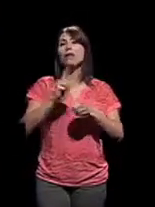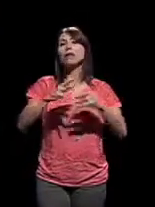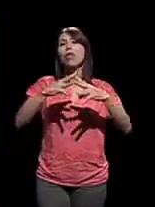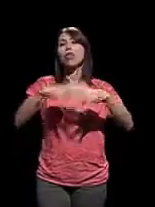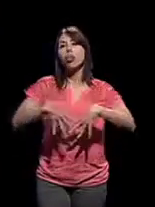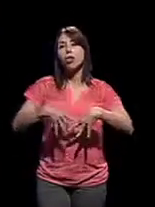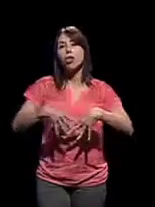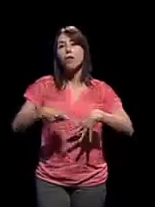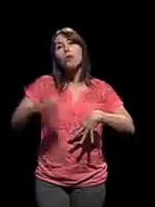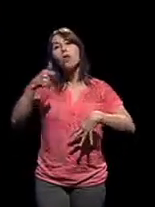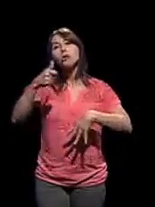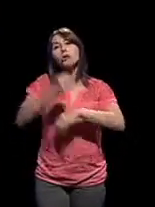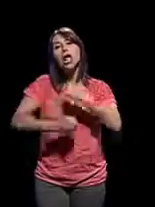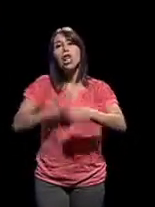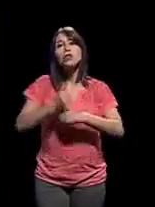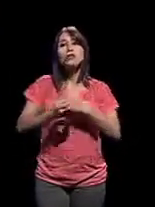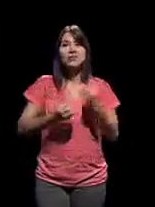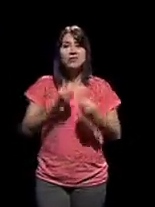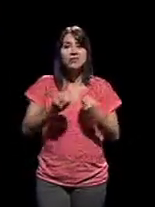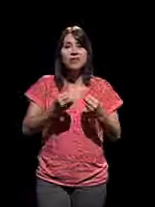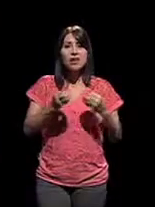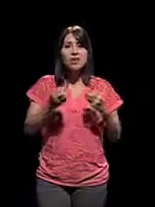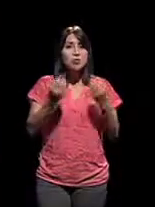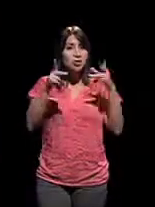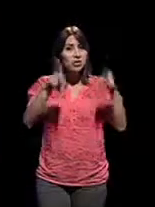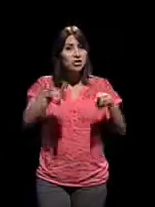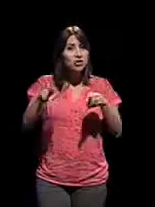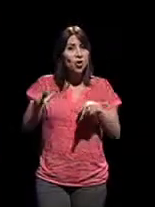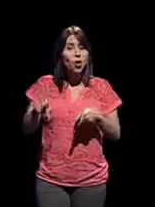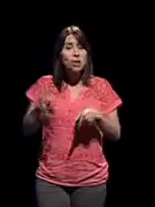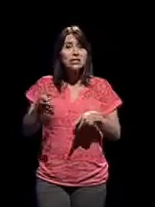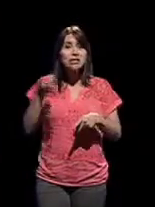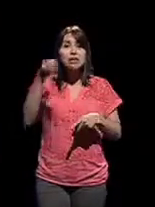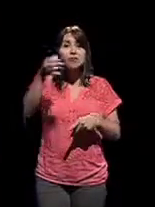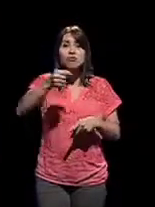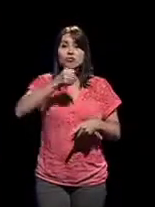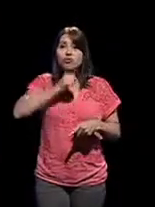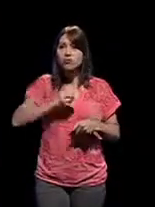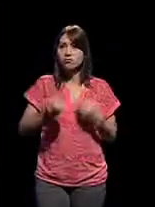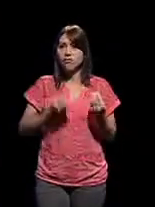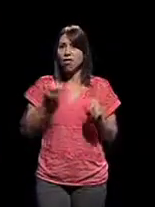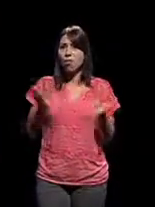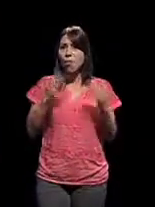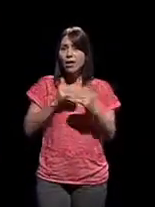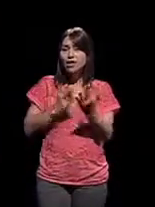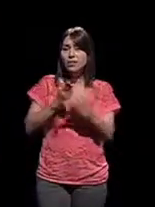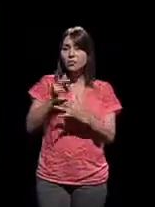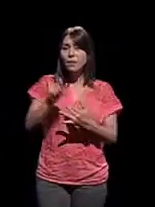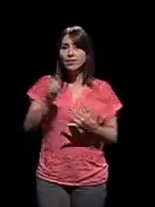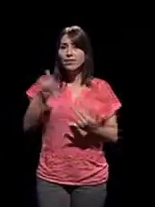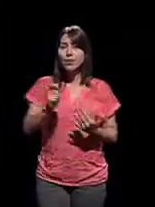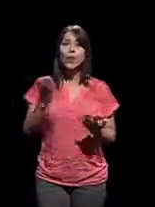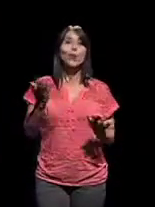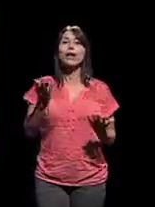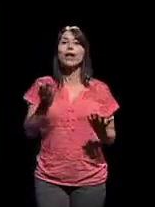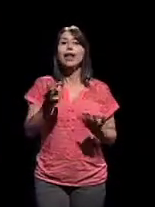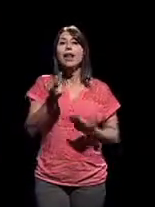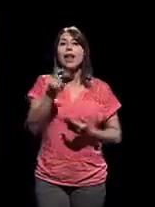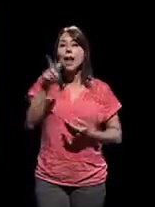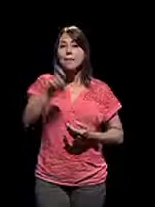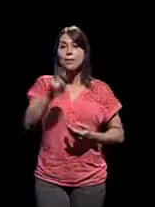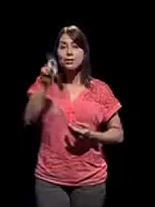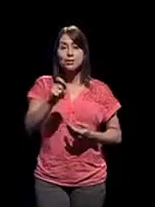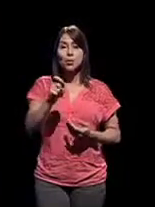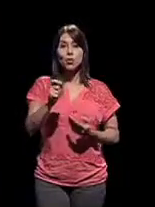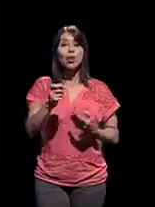quebrado en unos pocos años y que impida que muchas de las personas que en unos años serán adultos mayores tengan acceso a una pensión. La pensión, desde el punto de vista en